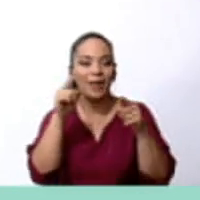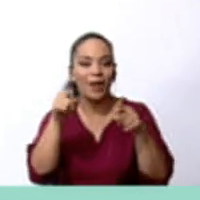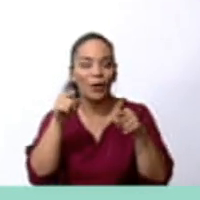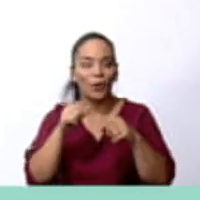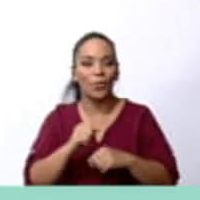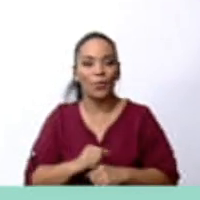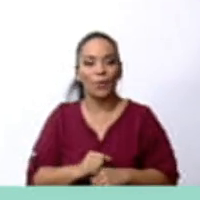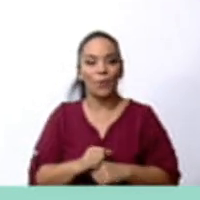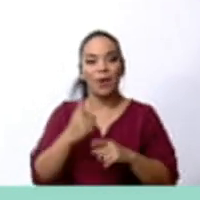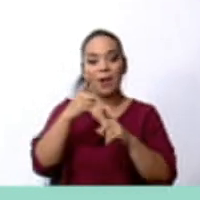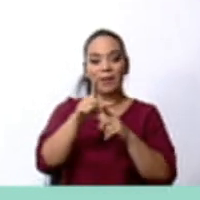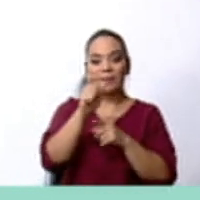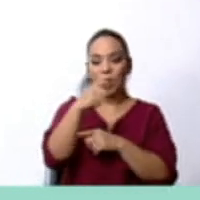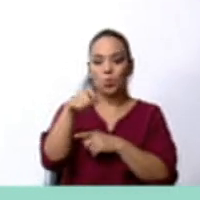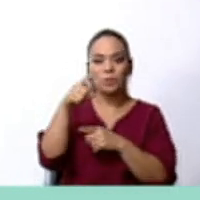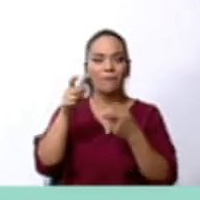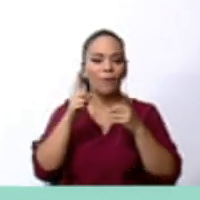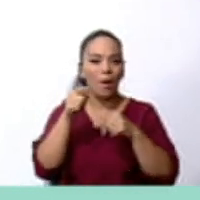cursiva.